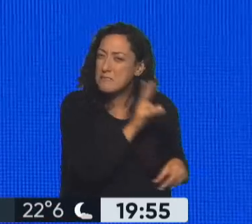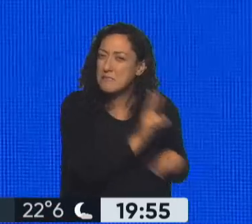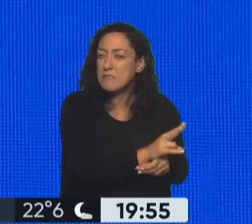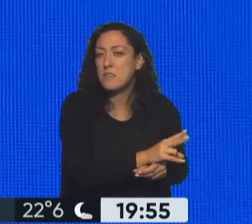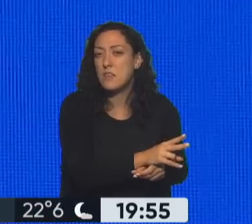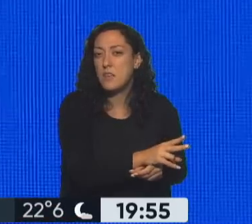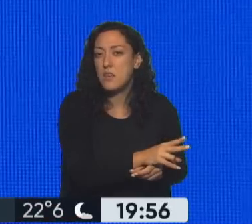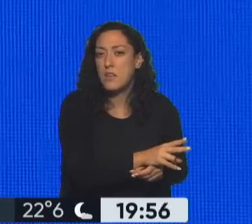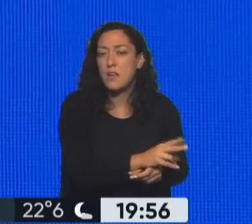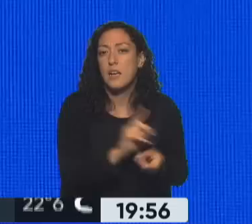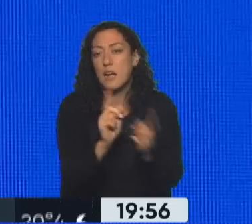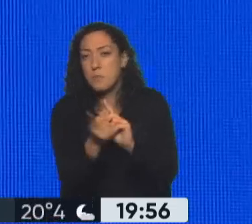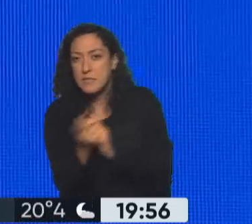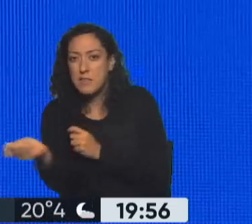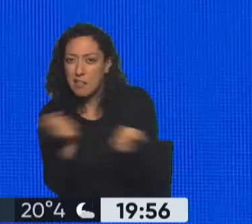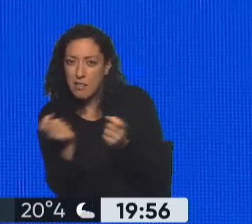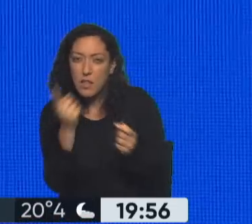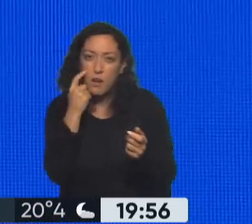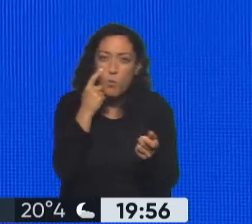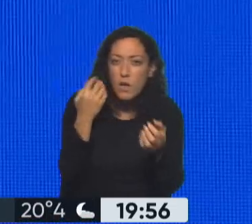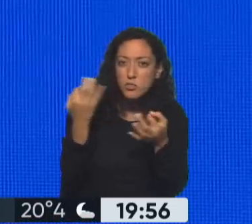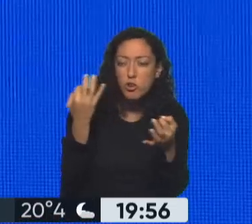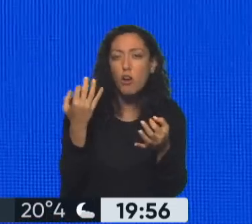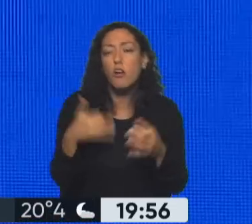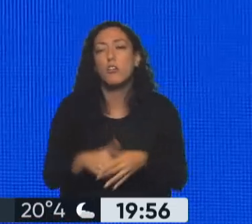la administración del tipo de cambio, con la regulación,